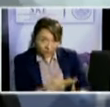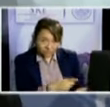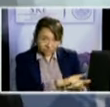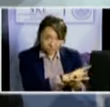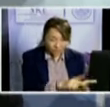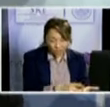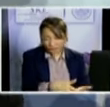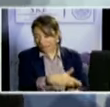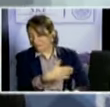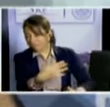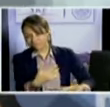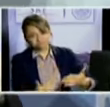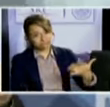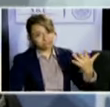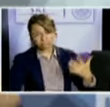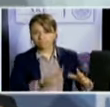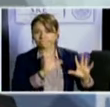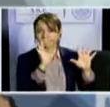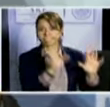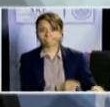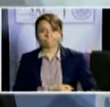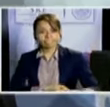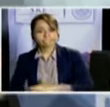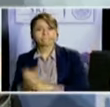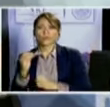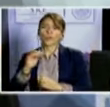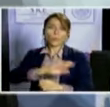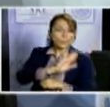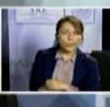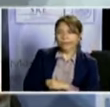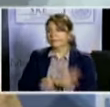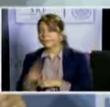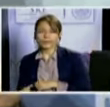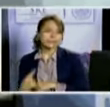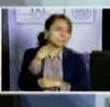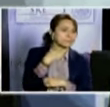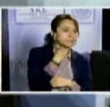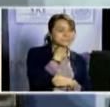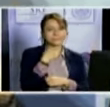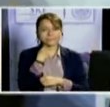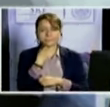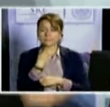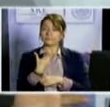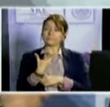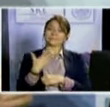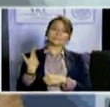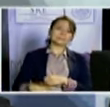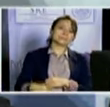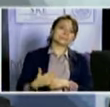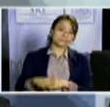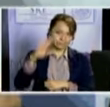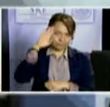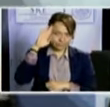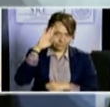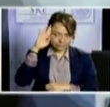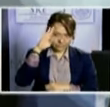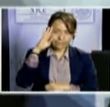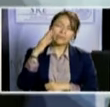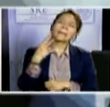funcionado. Pero no se queda ahí, no es el tema de la despenalización o el tema de la legalización lo